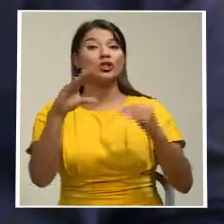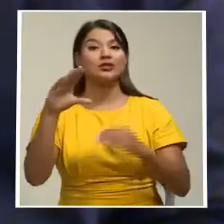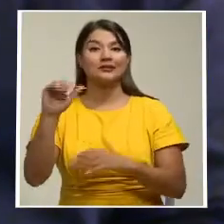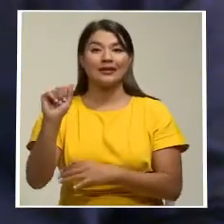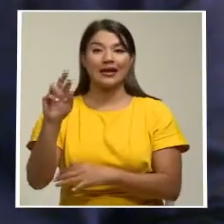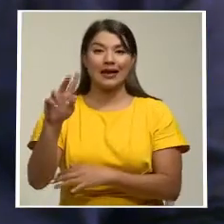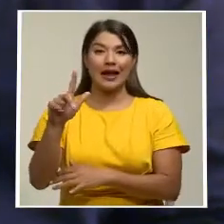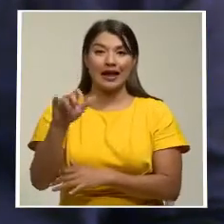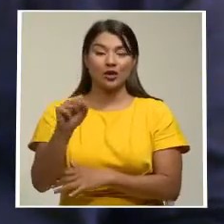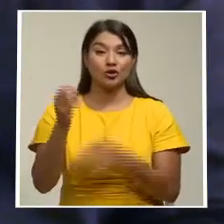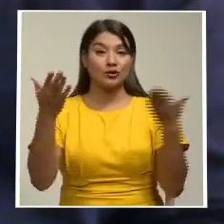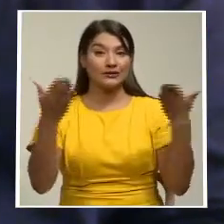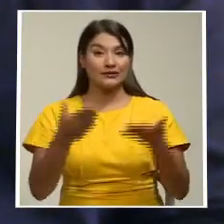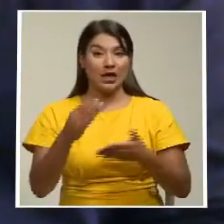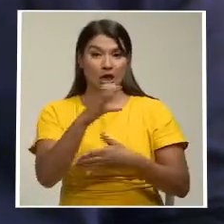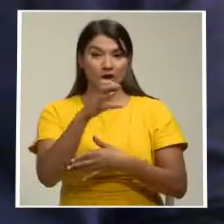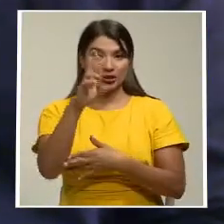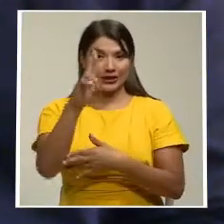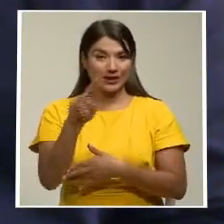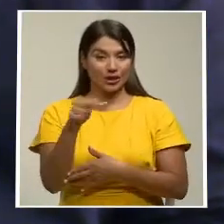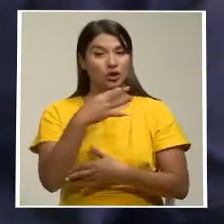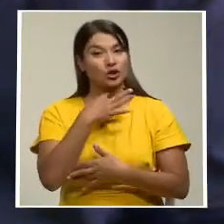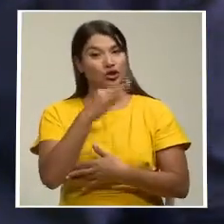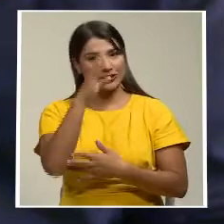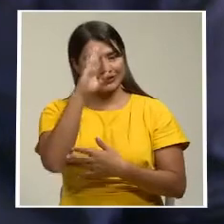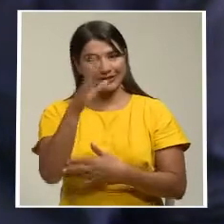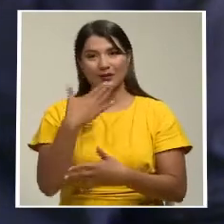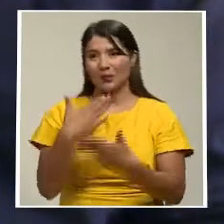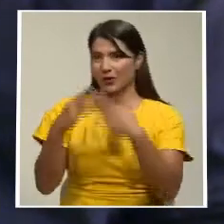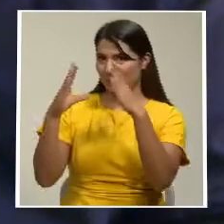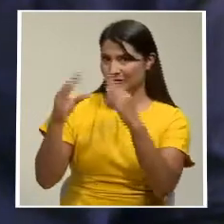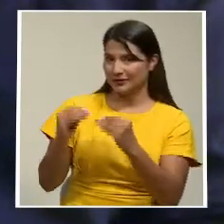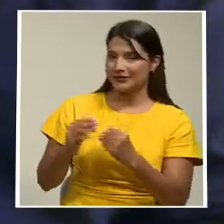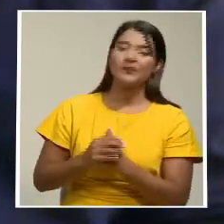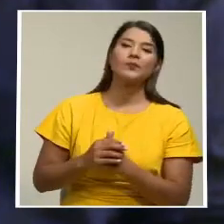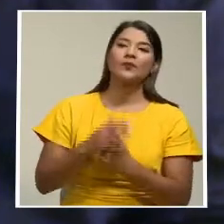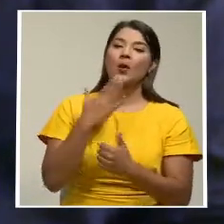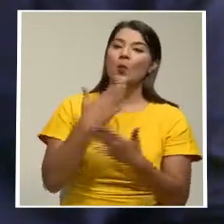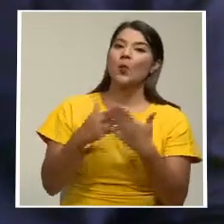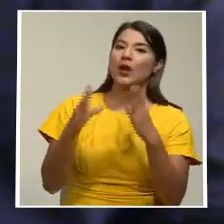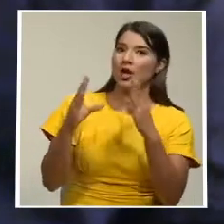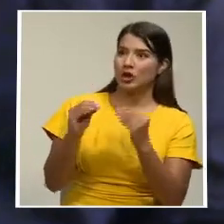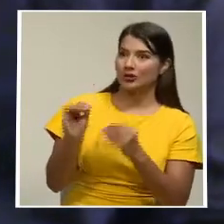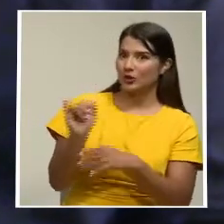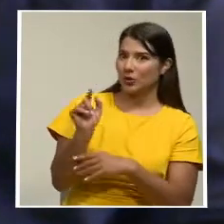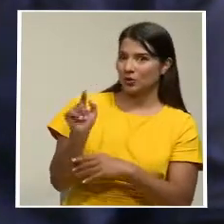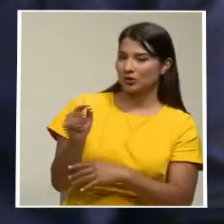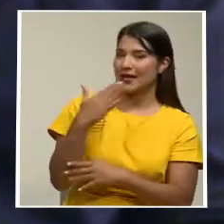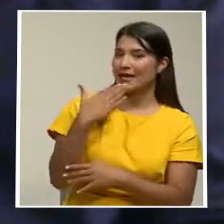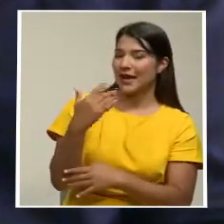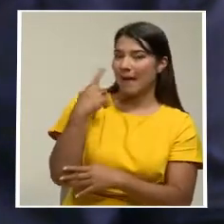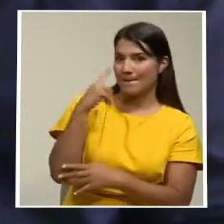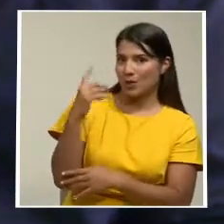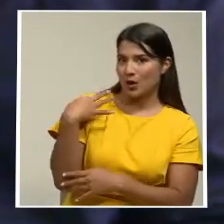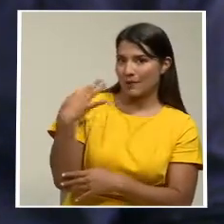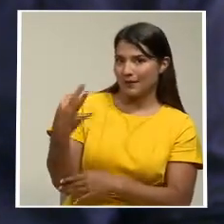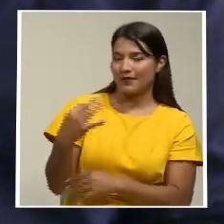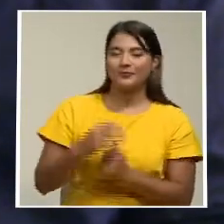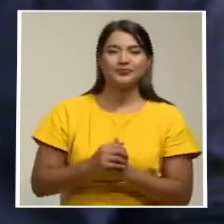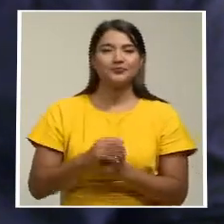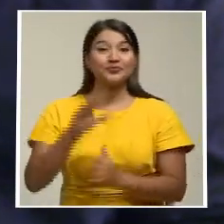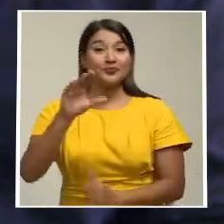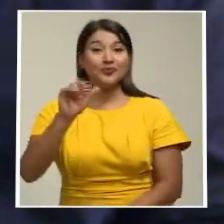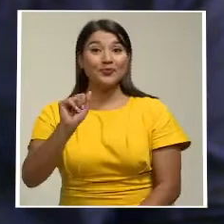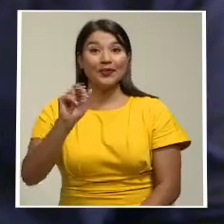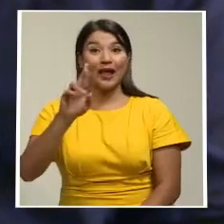Bienvenido a Costa Rica Noticias. Qué gusto saludarte. Buenas noches. Buenas noches, Ernesto, igual. Gracias por invitarme. Carlos,